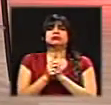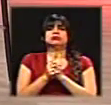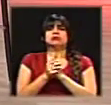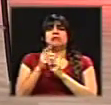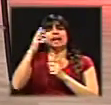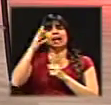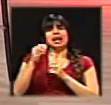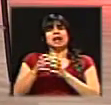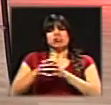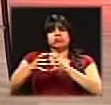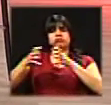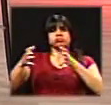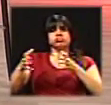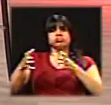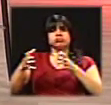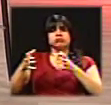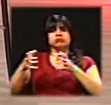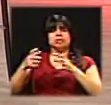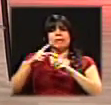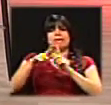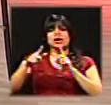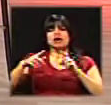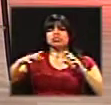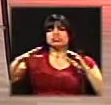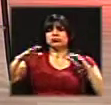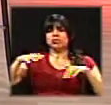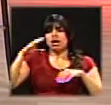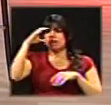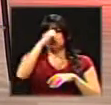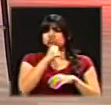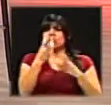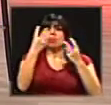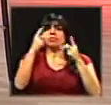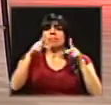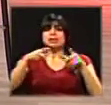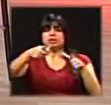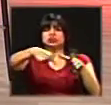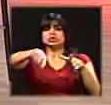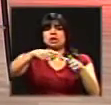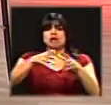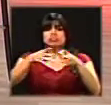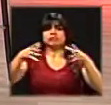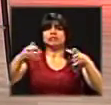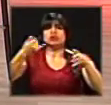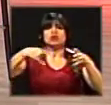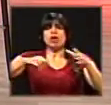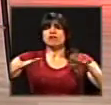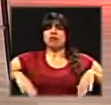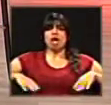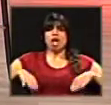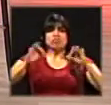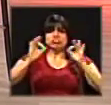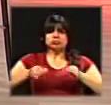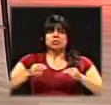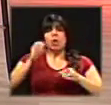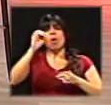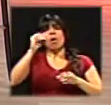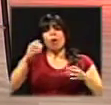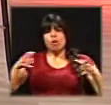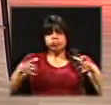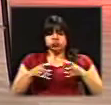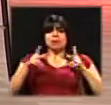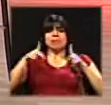sobredimensionados a la luz de la cantidad de personas indecisas todavía, o que están o que no quieren ir a